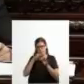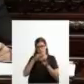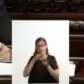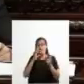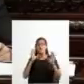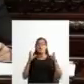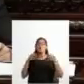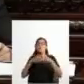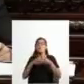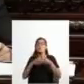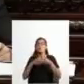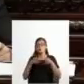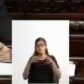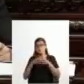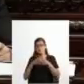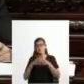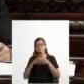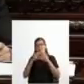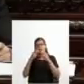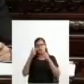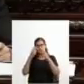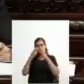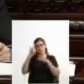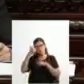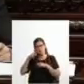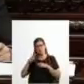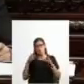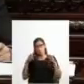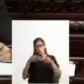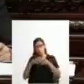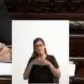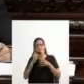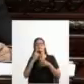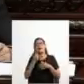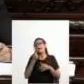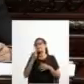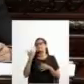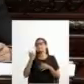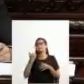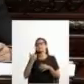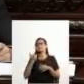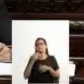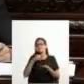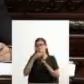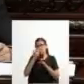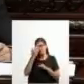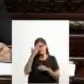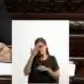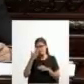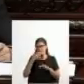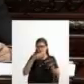El grupo Unión Agricultur Group asesorado por algún ex funcionario frente amplista